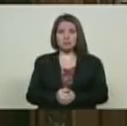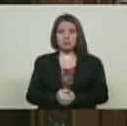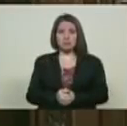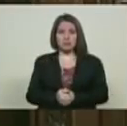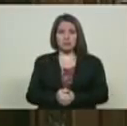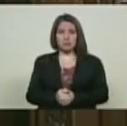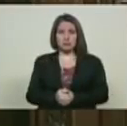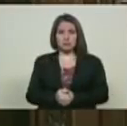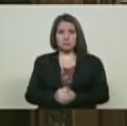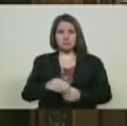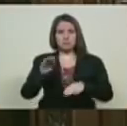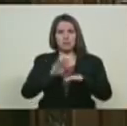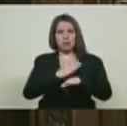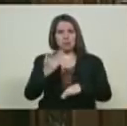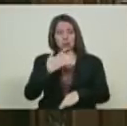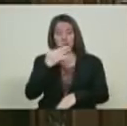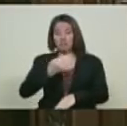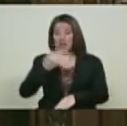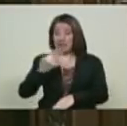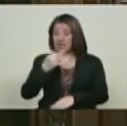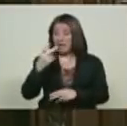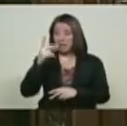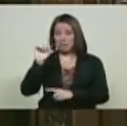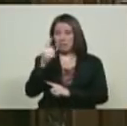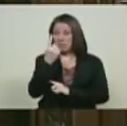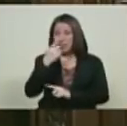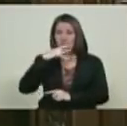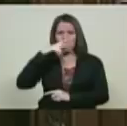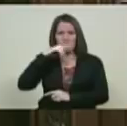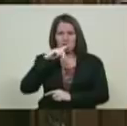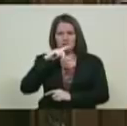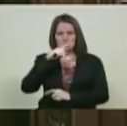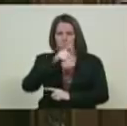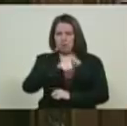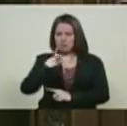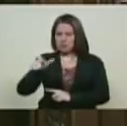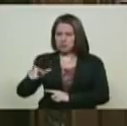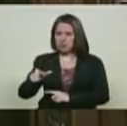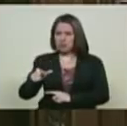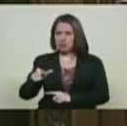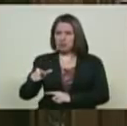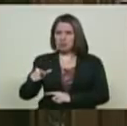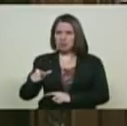Porque sin lugar a dudas, en las primeras declaraciones, esta persona